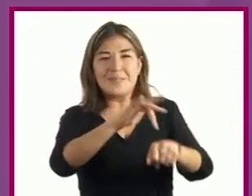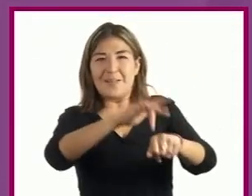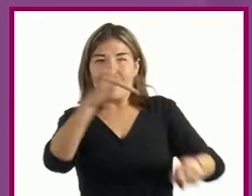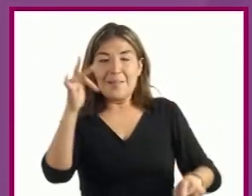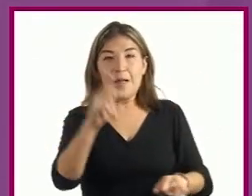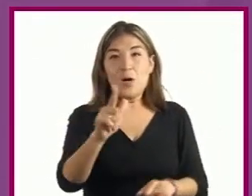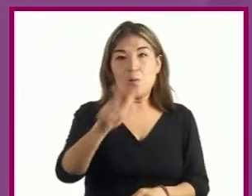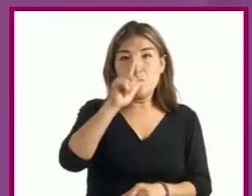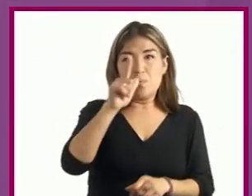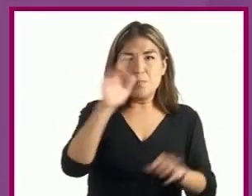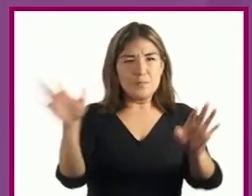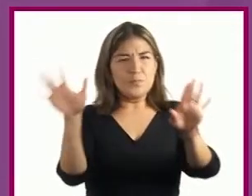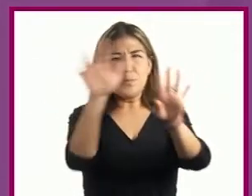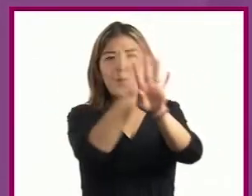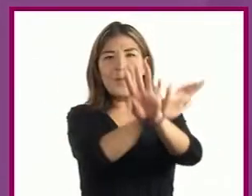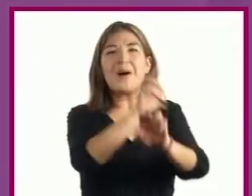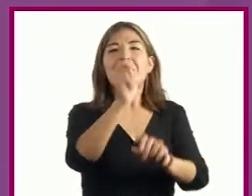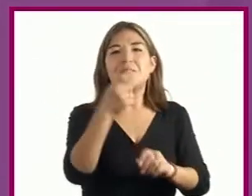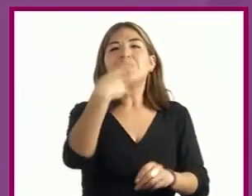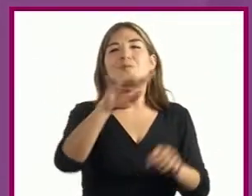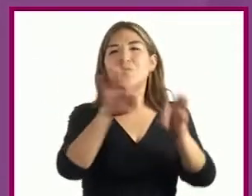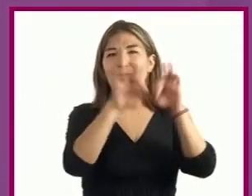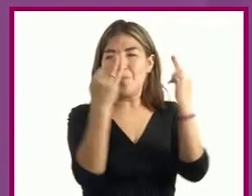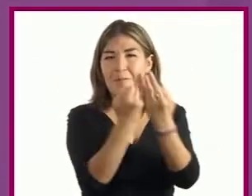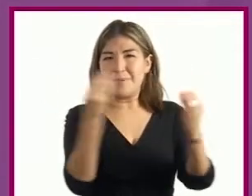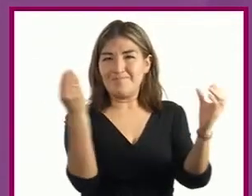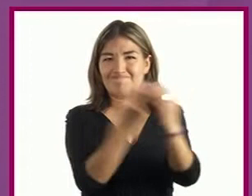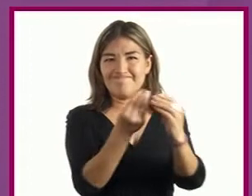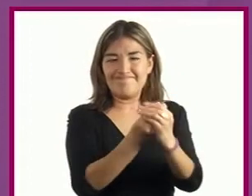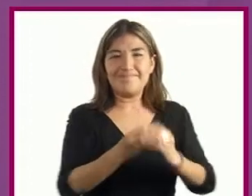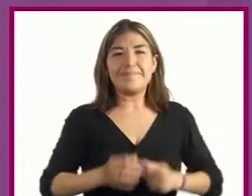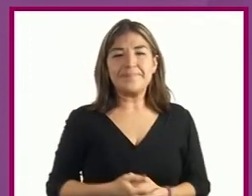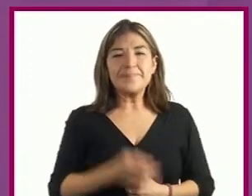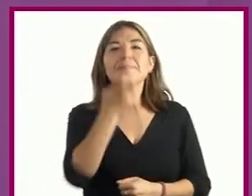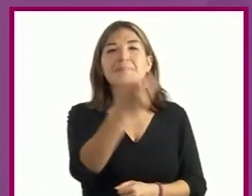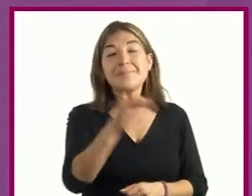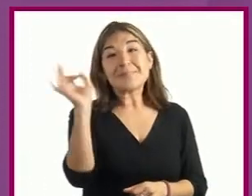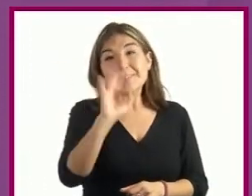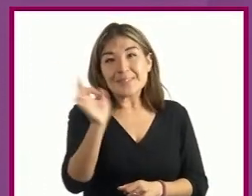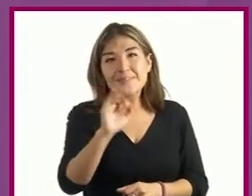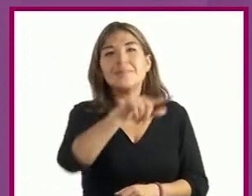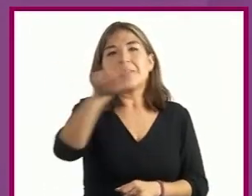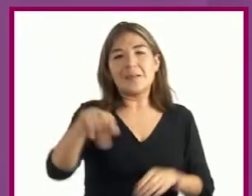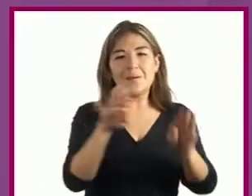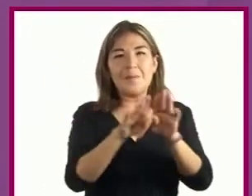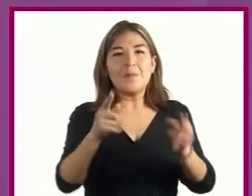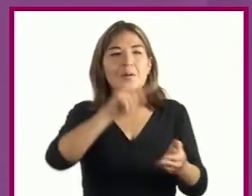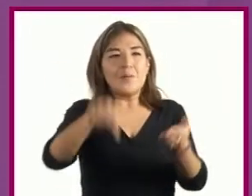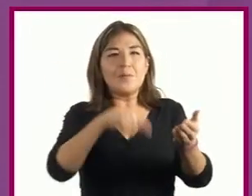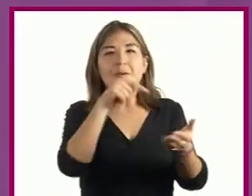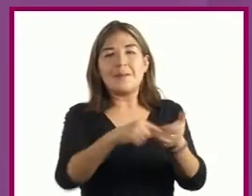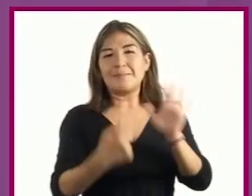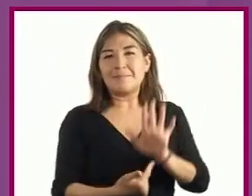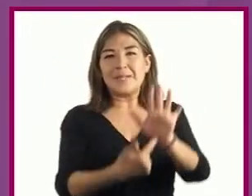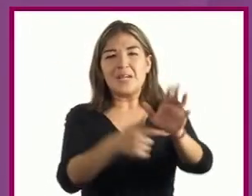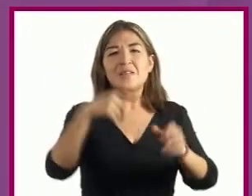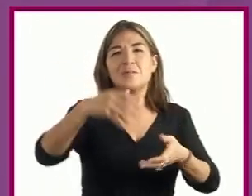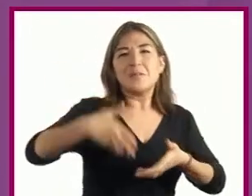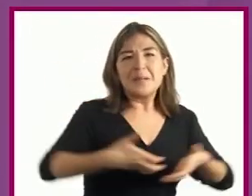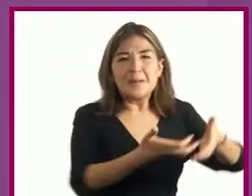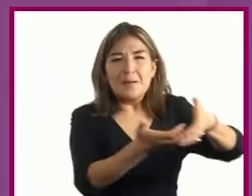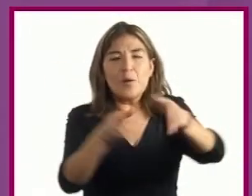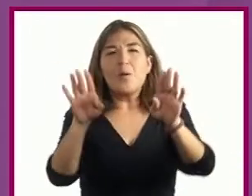luces reflejan formas o aspectos claves. Es probable que los espacios muestren caminos viejos